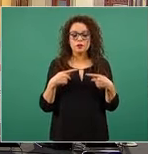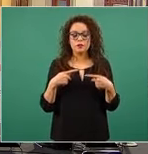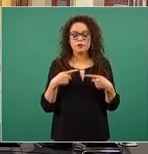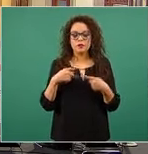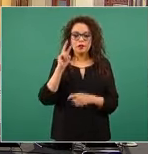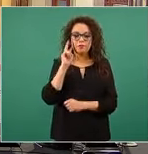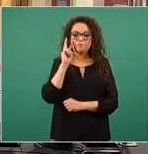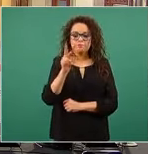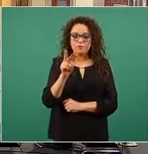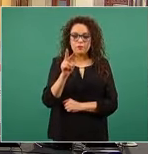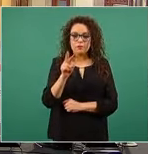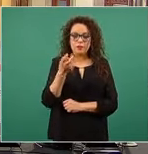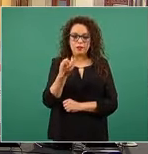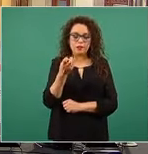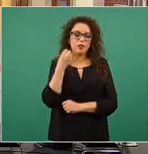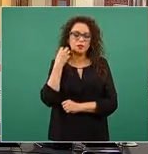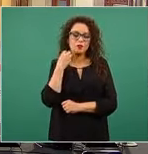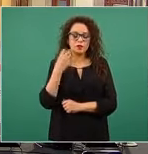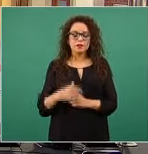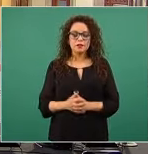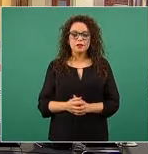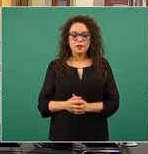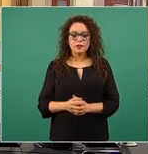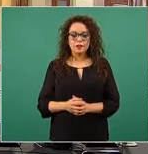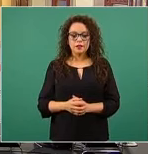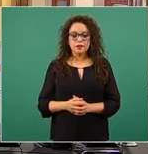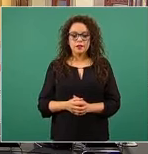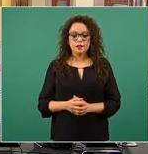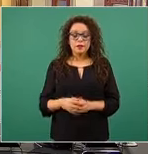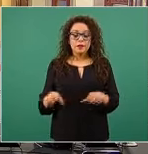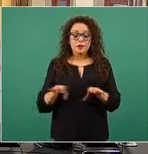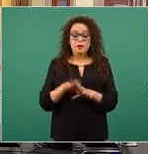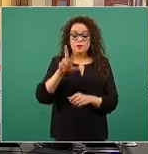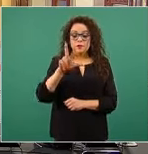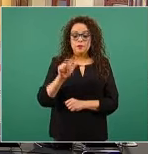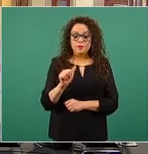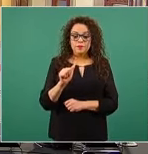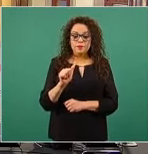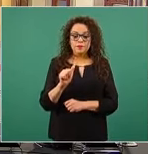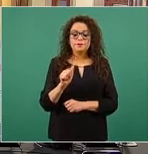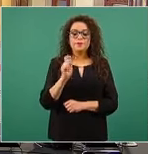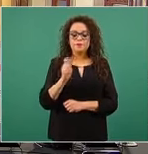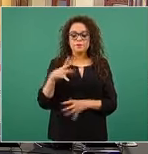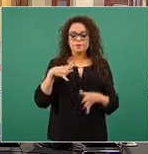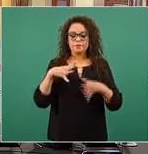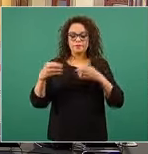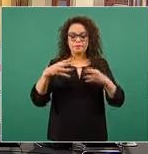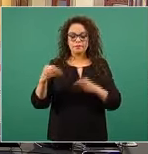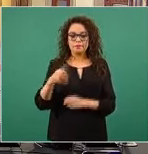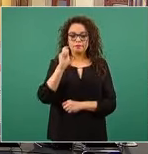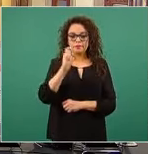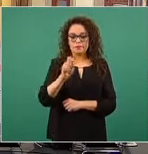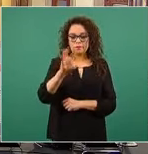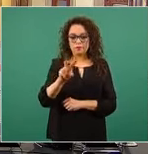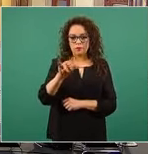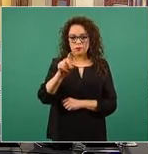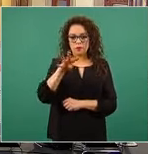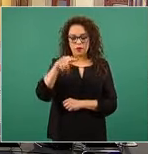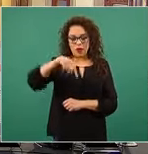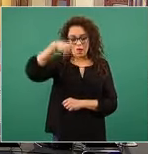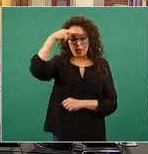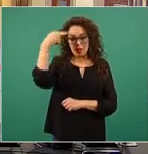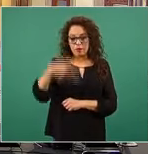están siguiendo en esta conferencia de prensa. Vamos a actualizar el comportamiento de la epidemia de la COVID-19 en México. Al